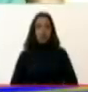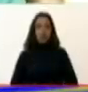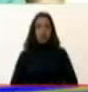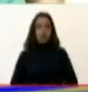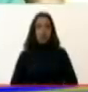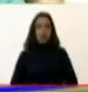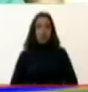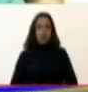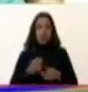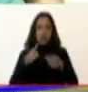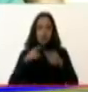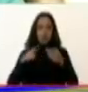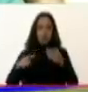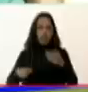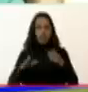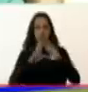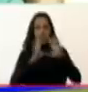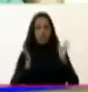altermundialistas.